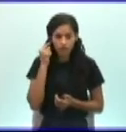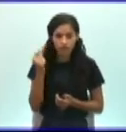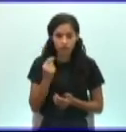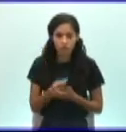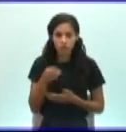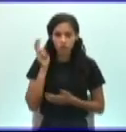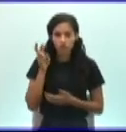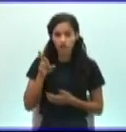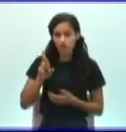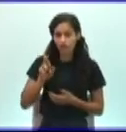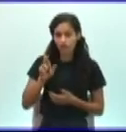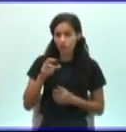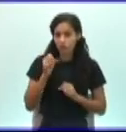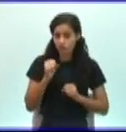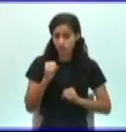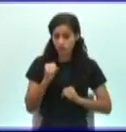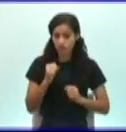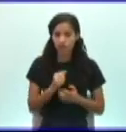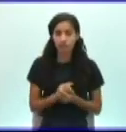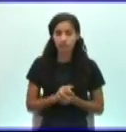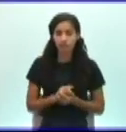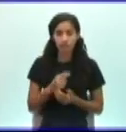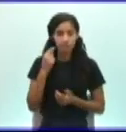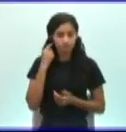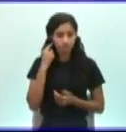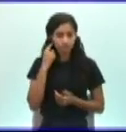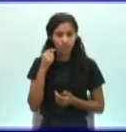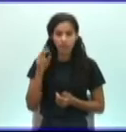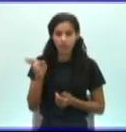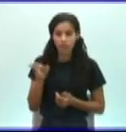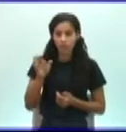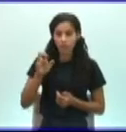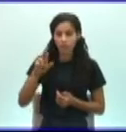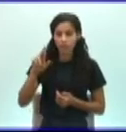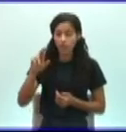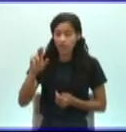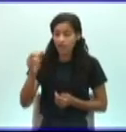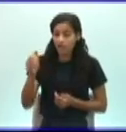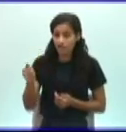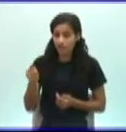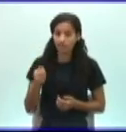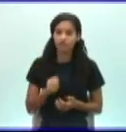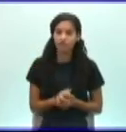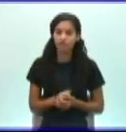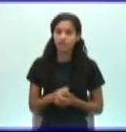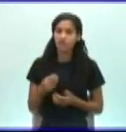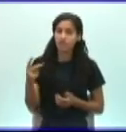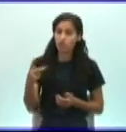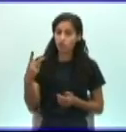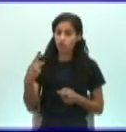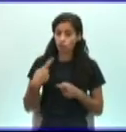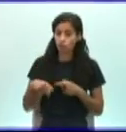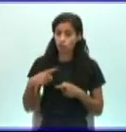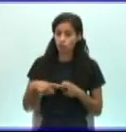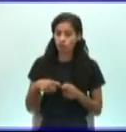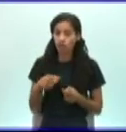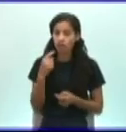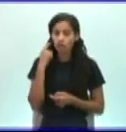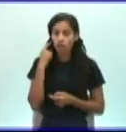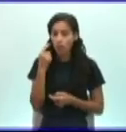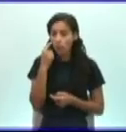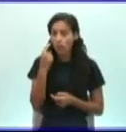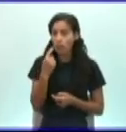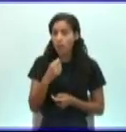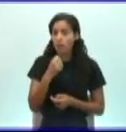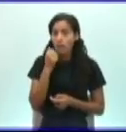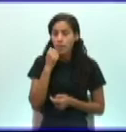rrr fuerte. Escuchen, perra. Y en el segundo, escuchamos el sonido más